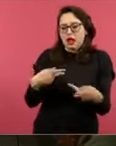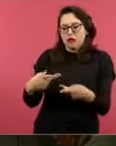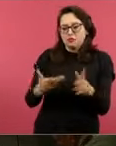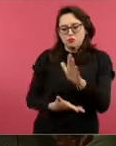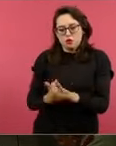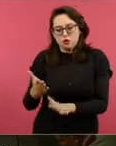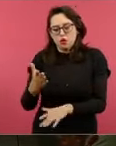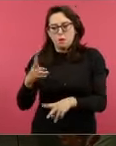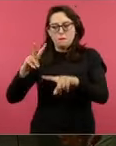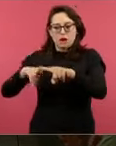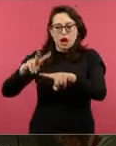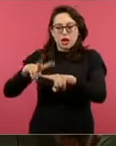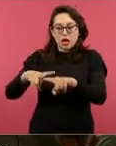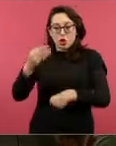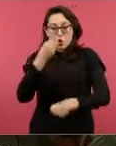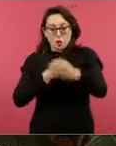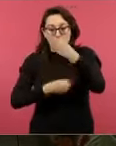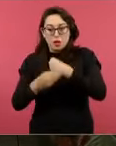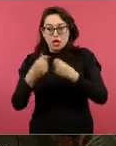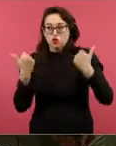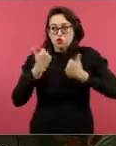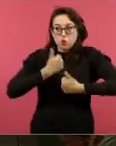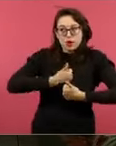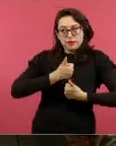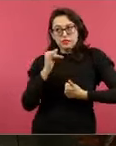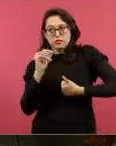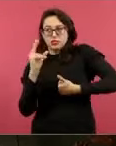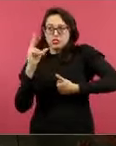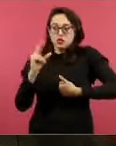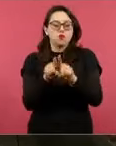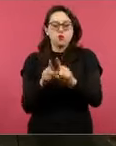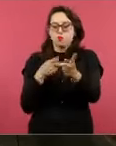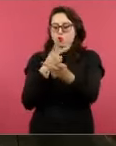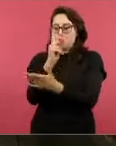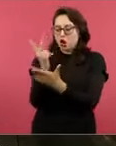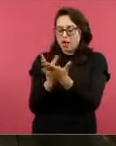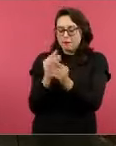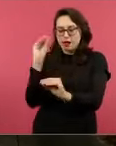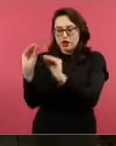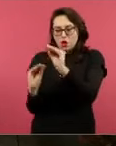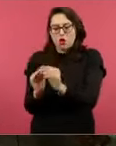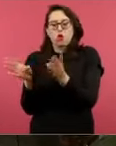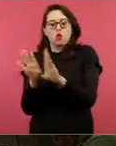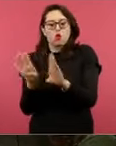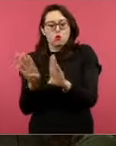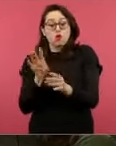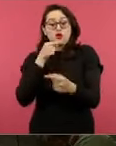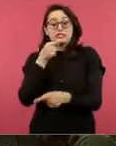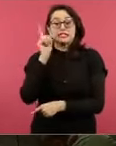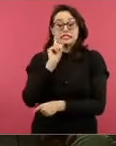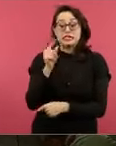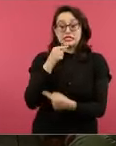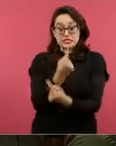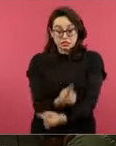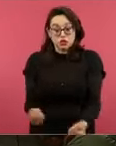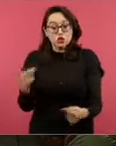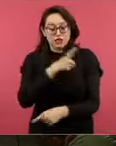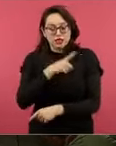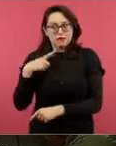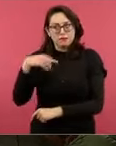niñas y niños van a hacer eso, una planeación de ese trabajo. El otro eje articulador se